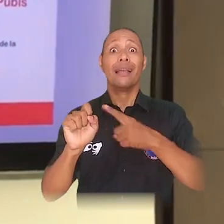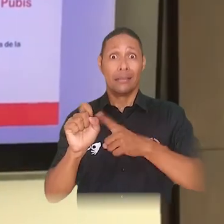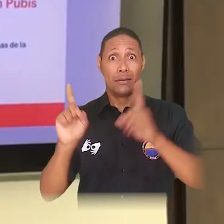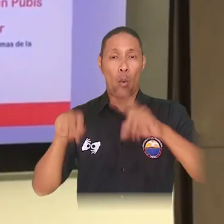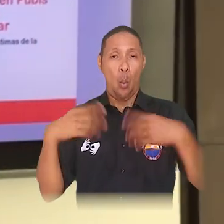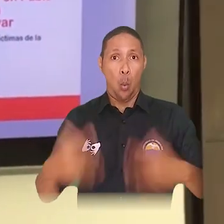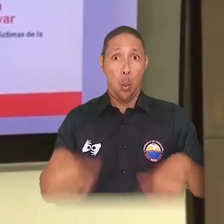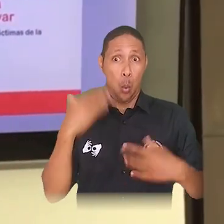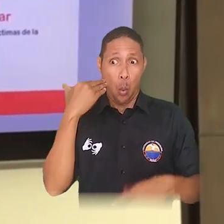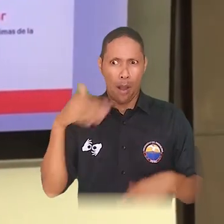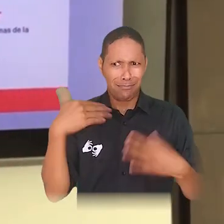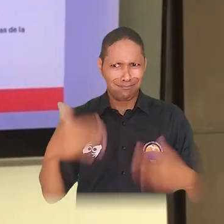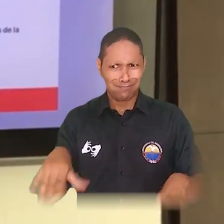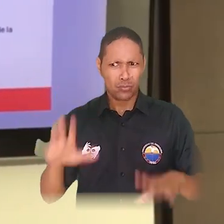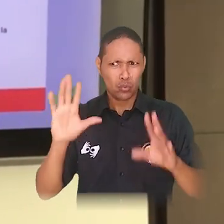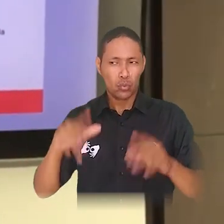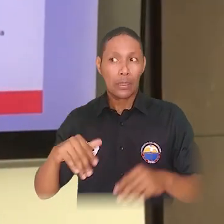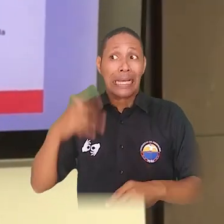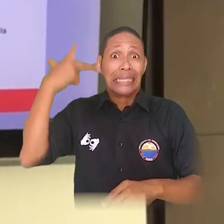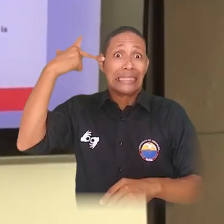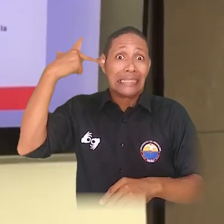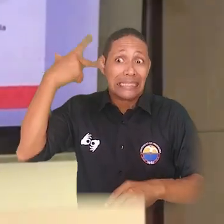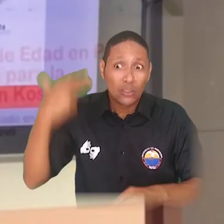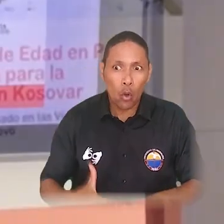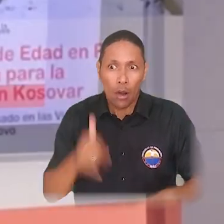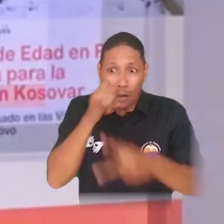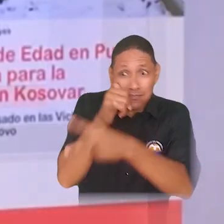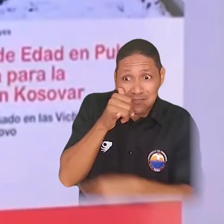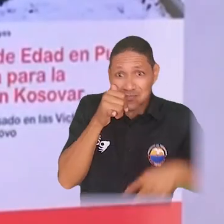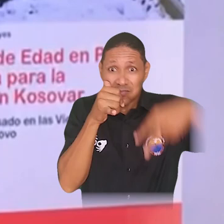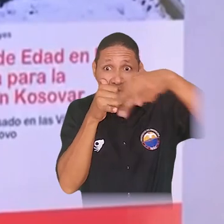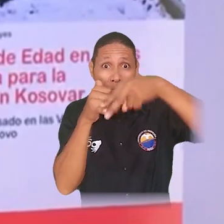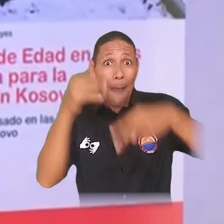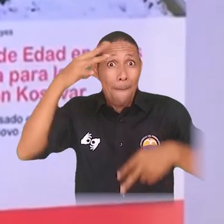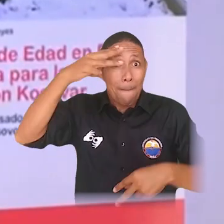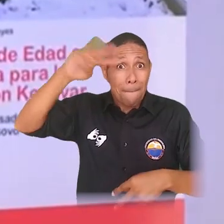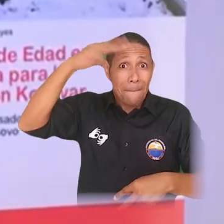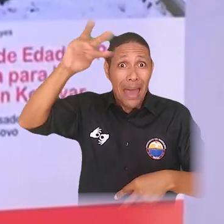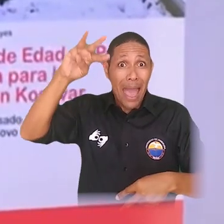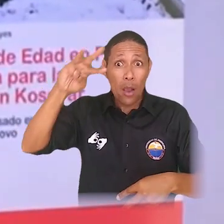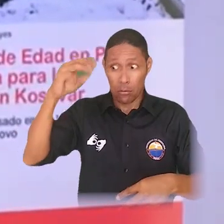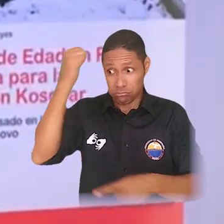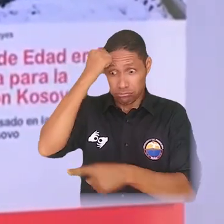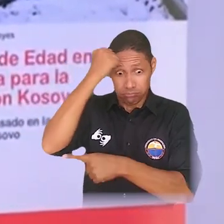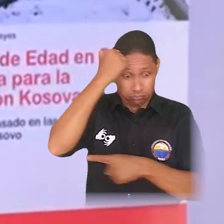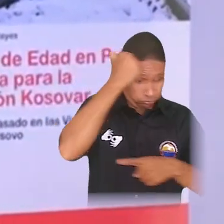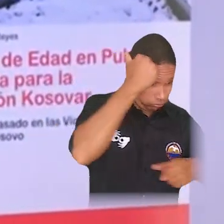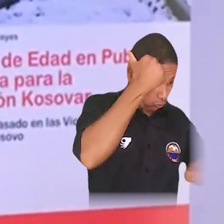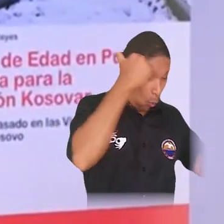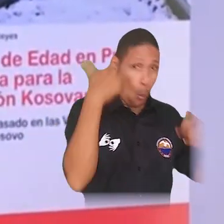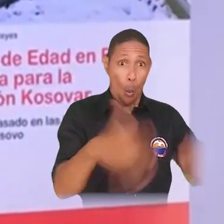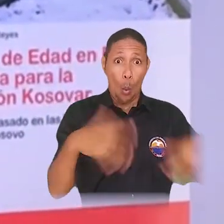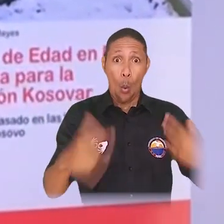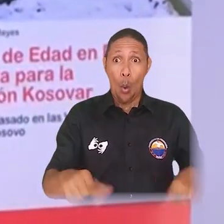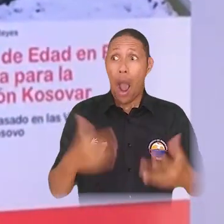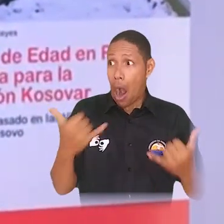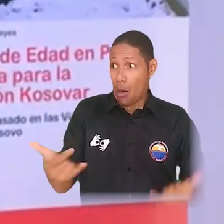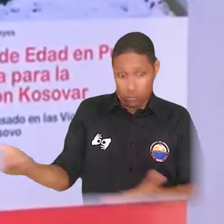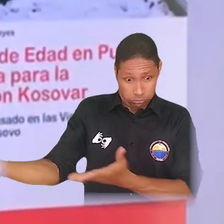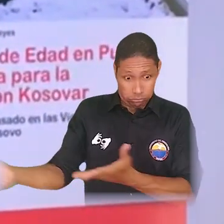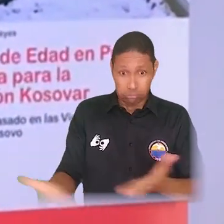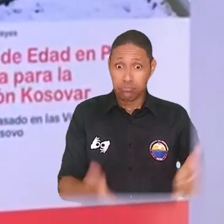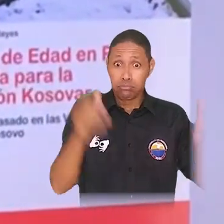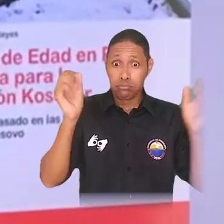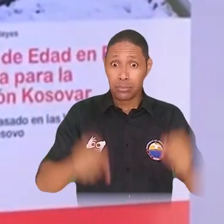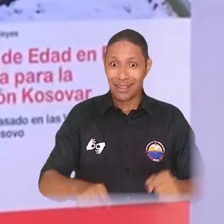forense de la Escuela Nacional de Antropología e Historia en México. Quiero contarles que las inscripciones estarán abiertas y recordarles que en